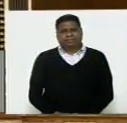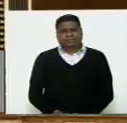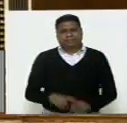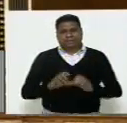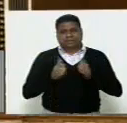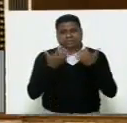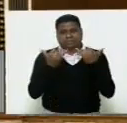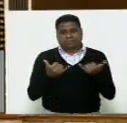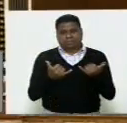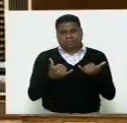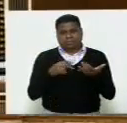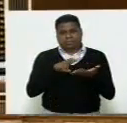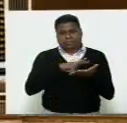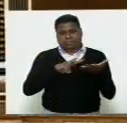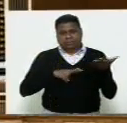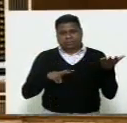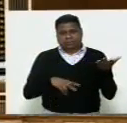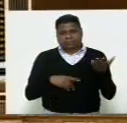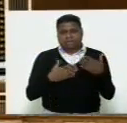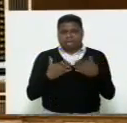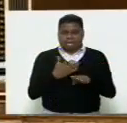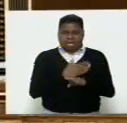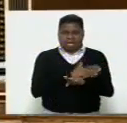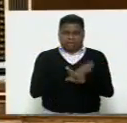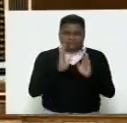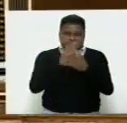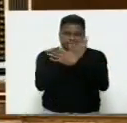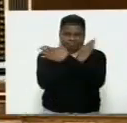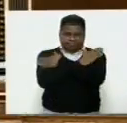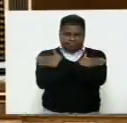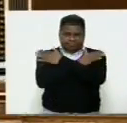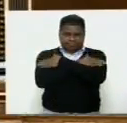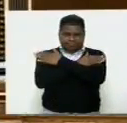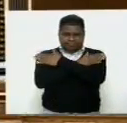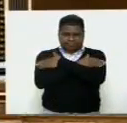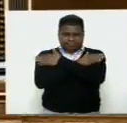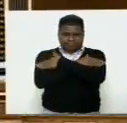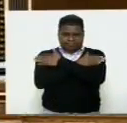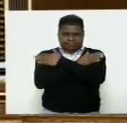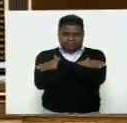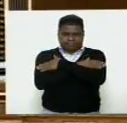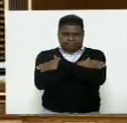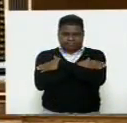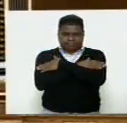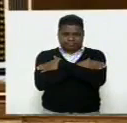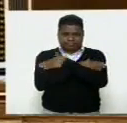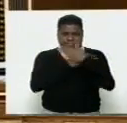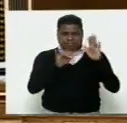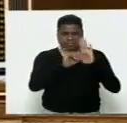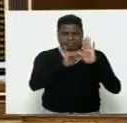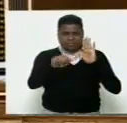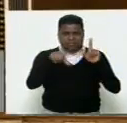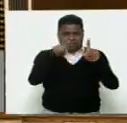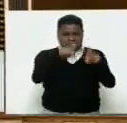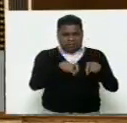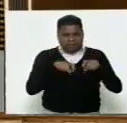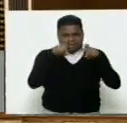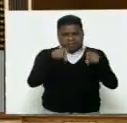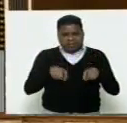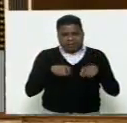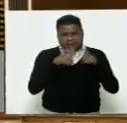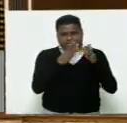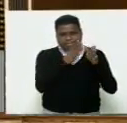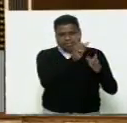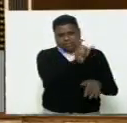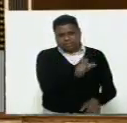antes de, quería felicitar a una constituyente del sector campesinos y pescadores,